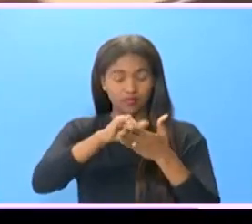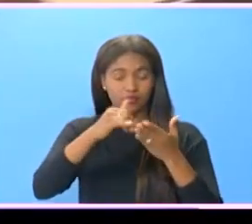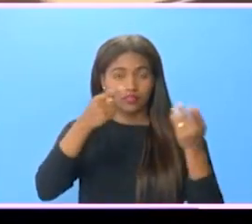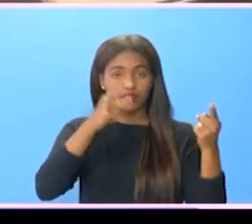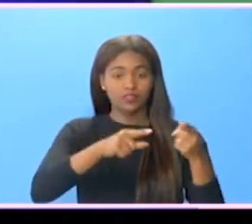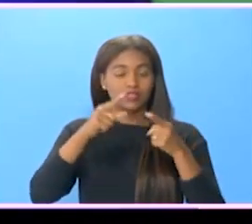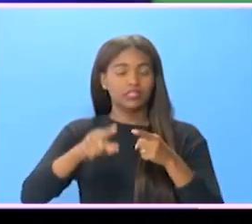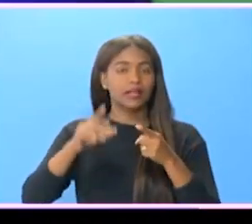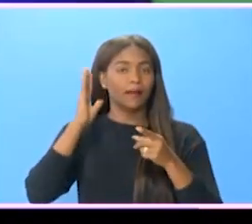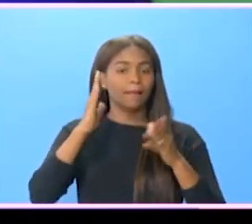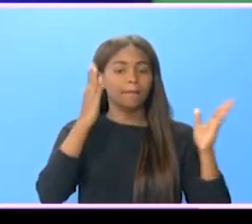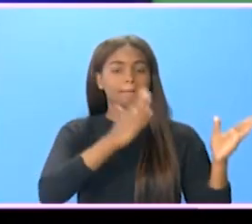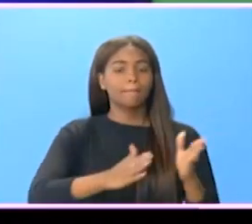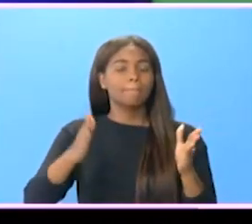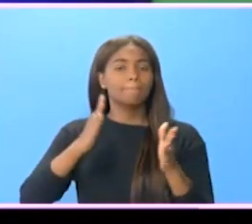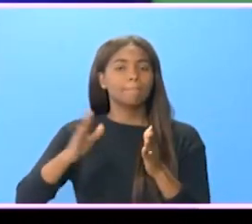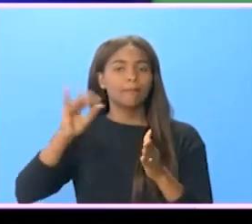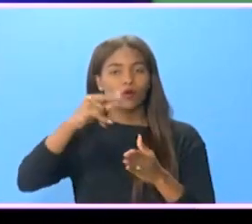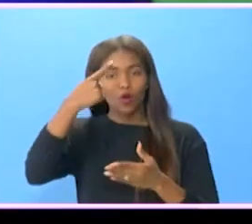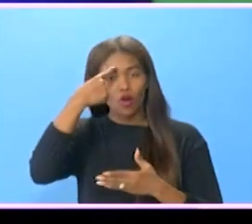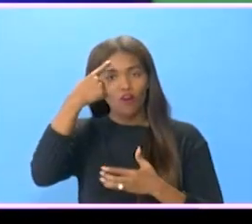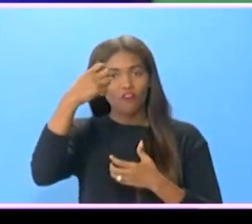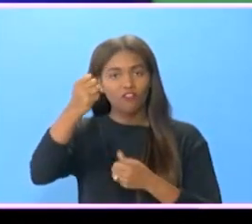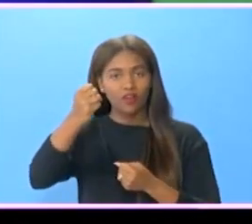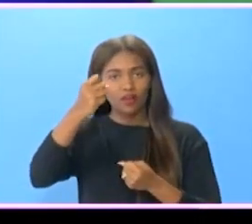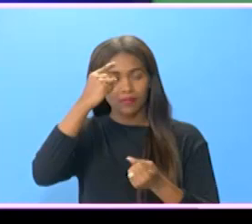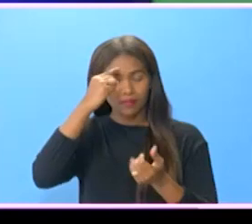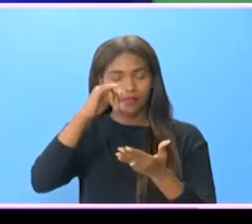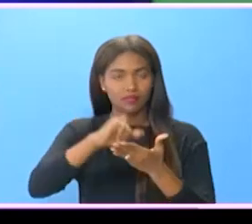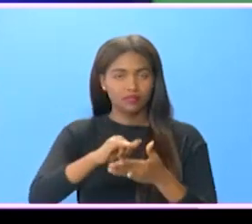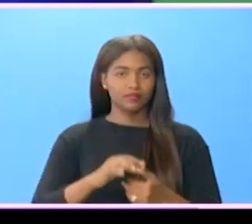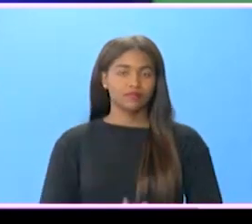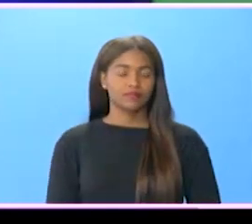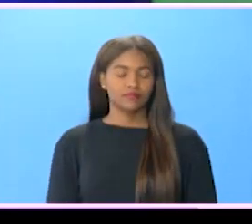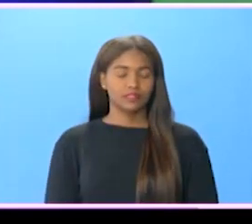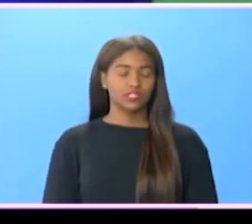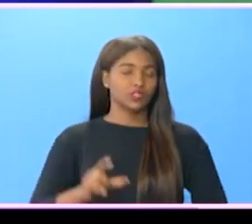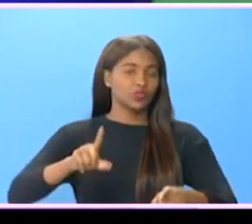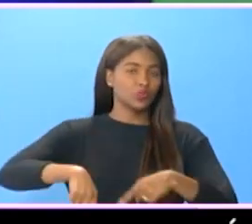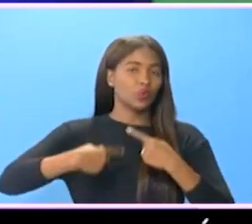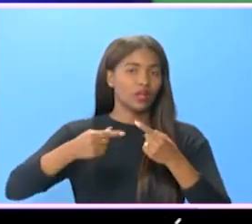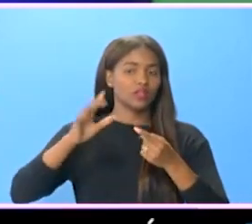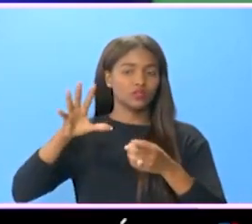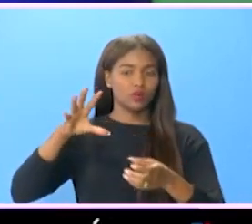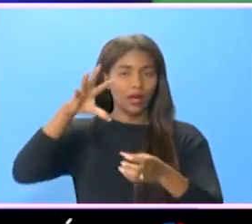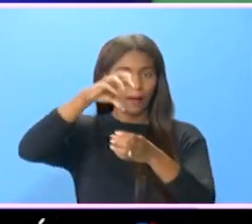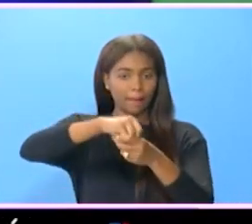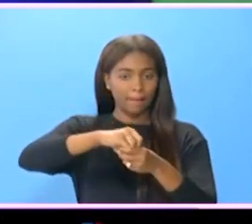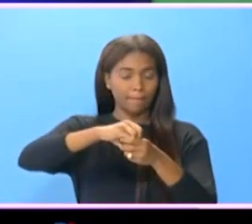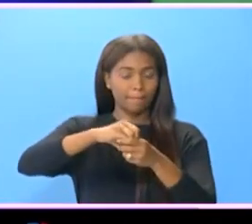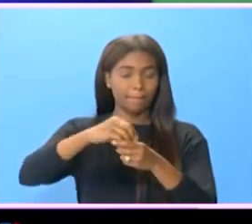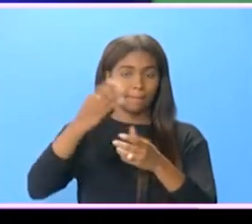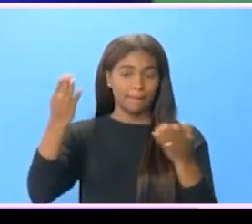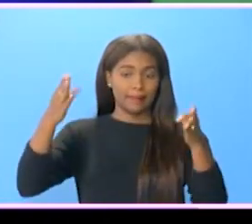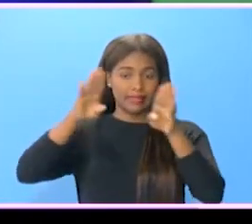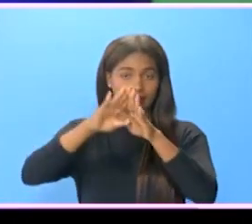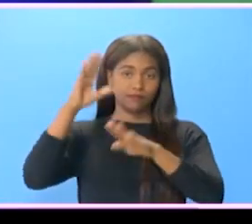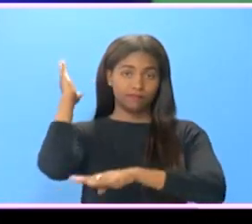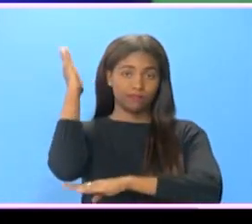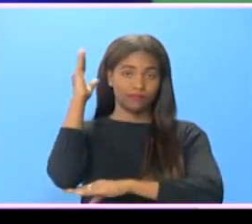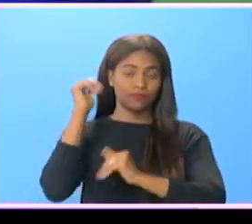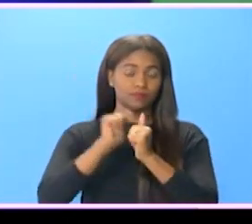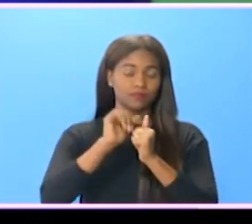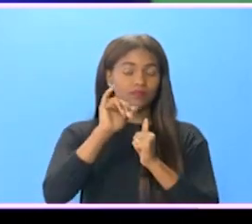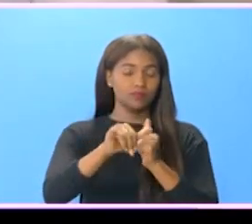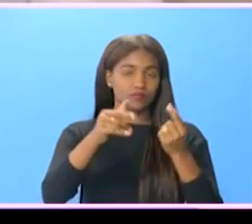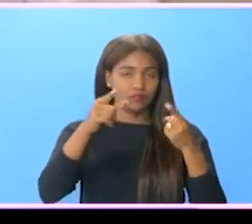a organizarse y confiar en el Estado que cumple las leyes. Durante su participación en el acto de clausura de la primera